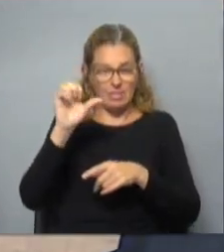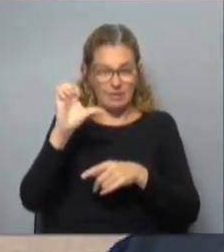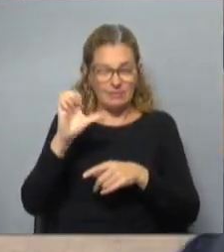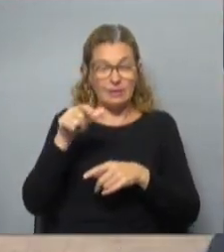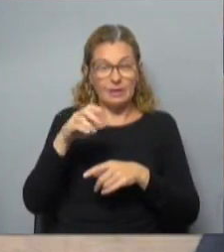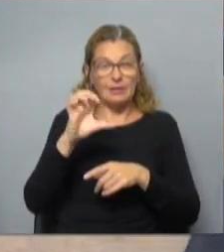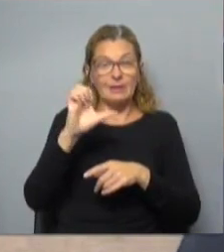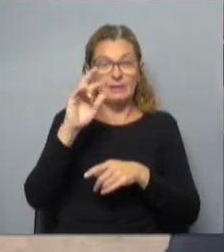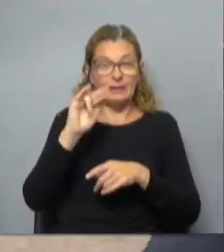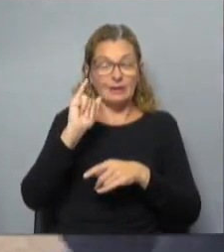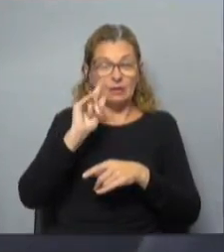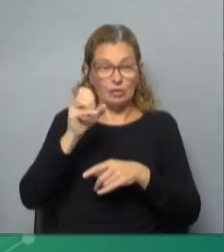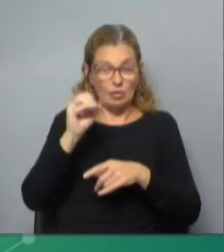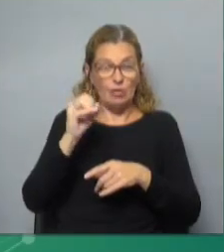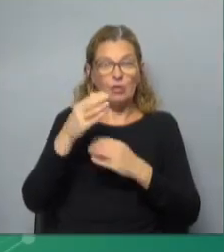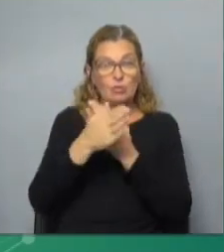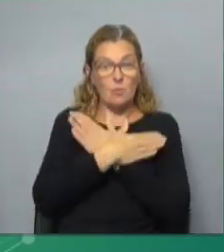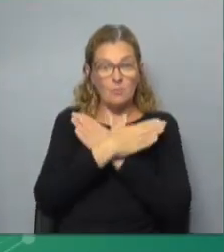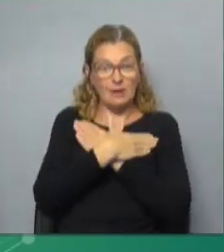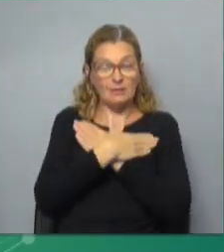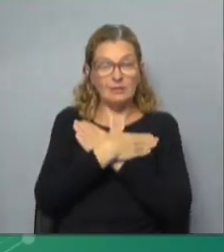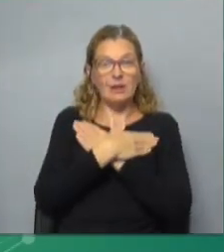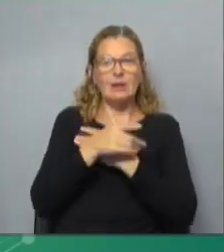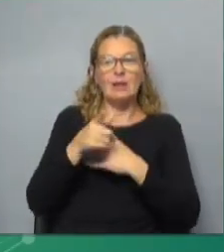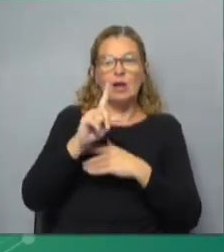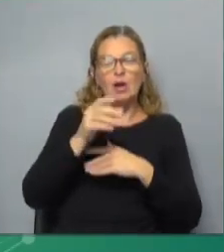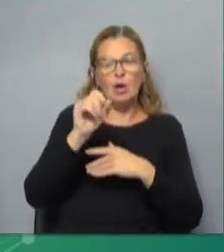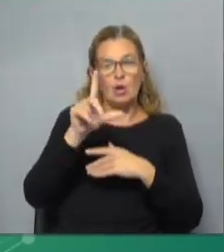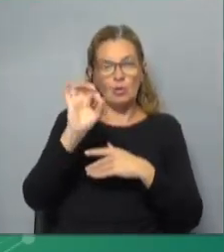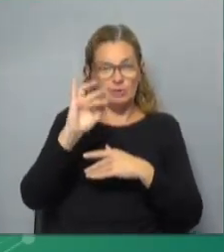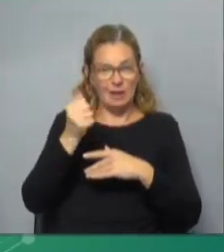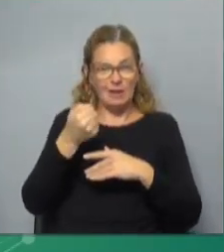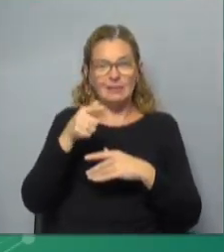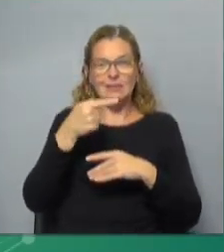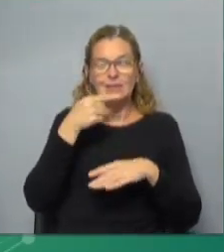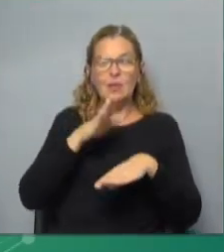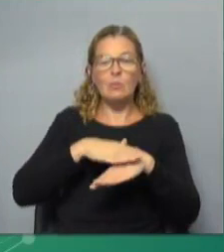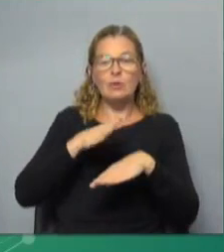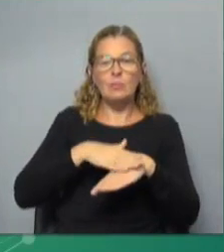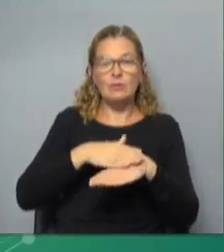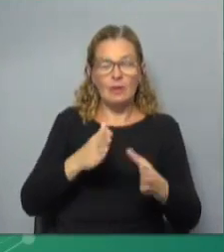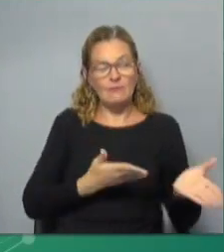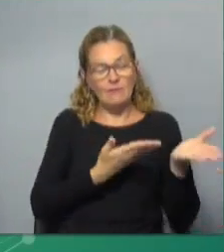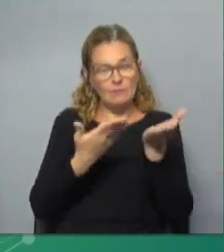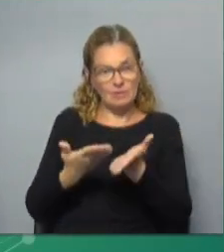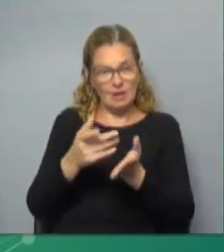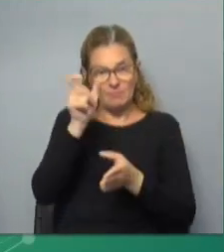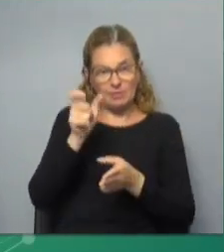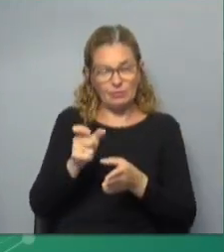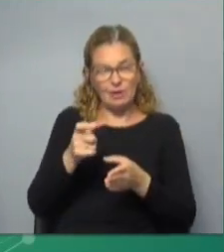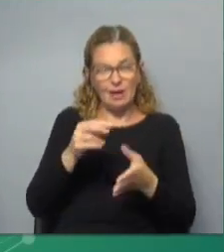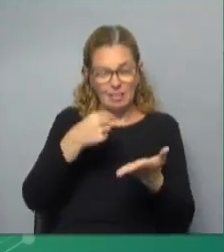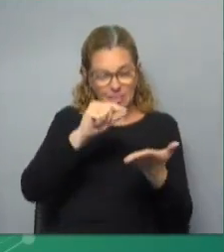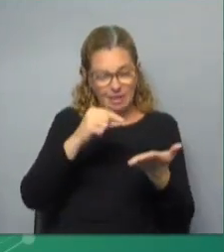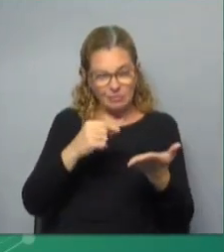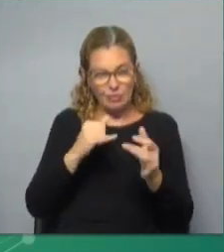revista del oeste de montevideo y suplente de la senadora gloria rodríguez figura en la convocatoria como responsable de invitar según datos recabados en el